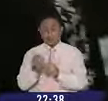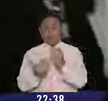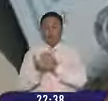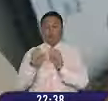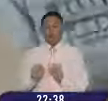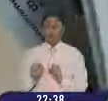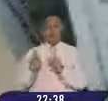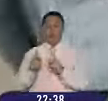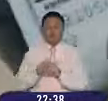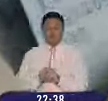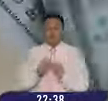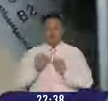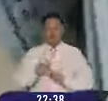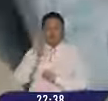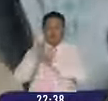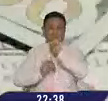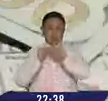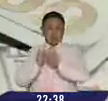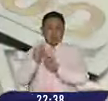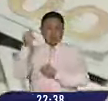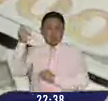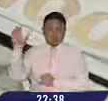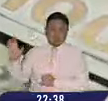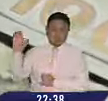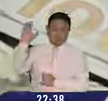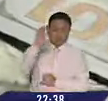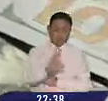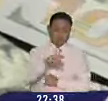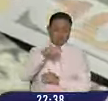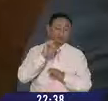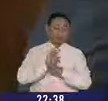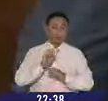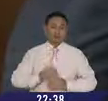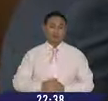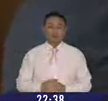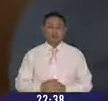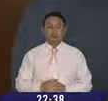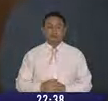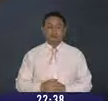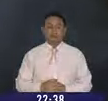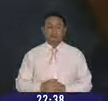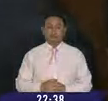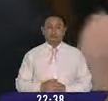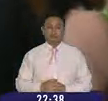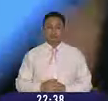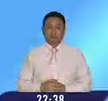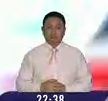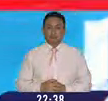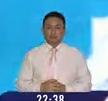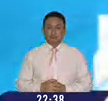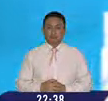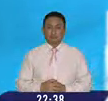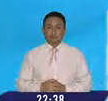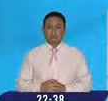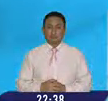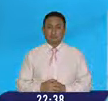así como la atracción y fomento de inversión de la economía digital global. Informó Javier Rosero.